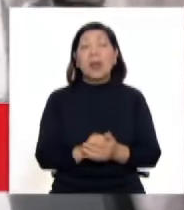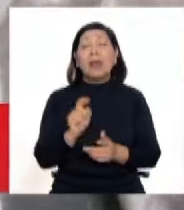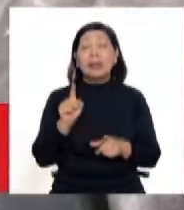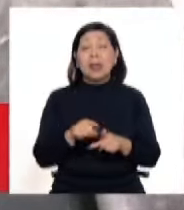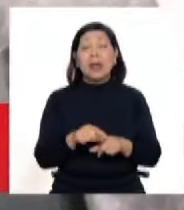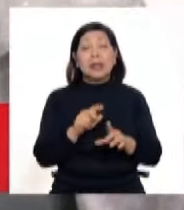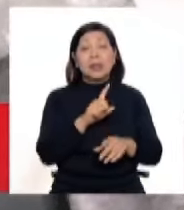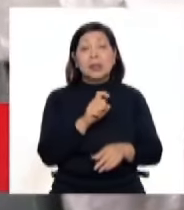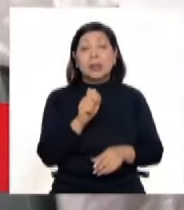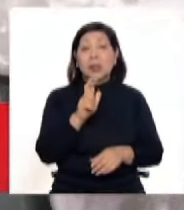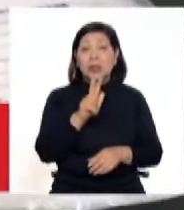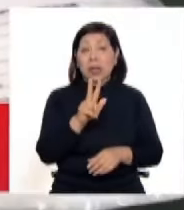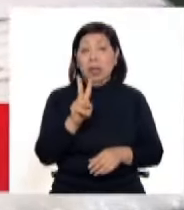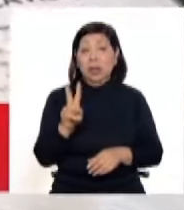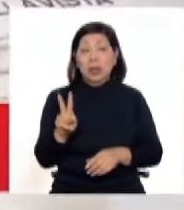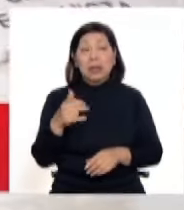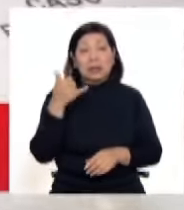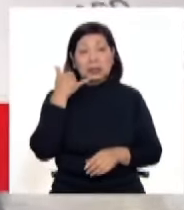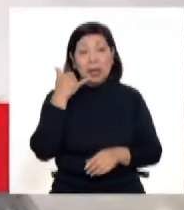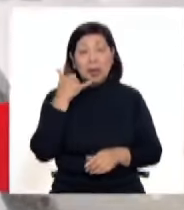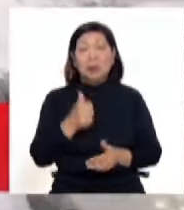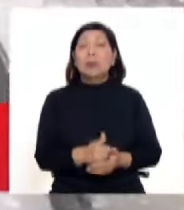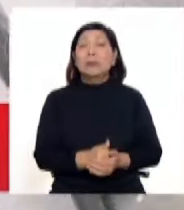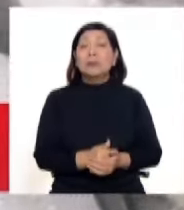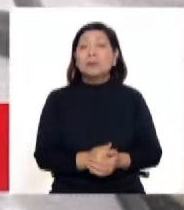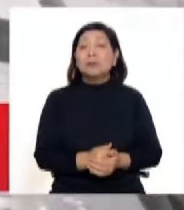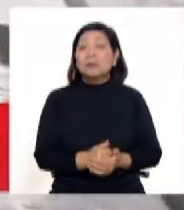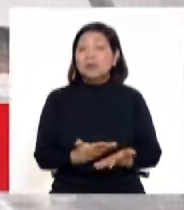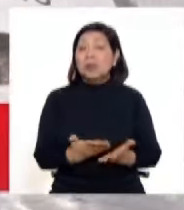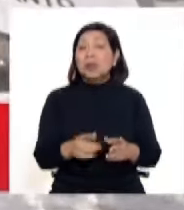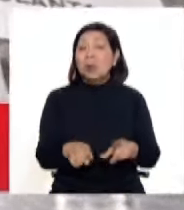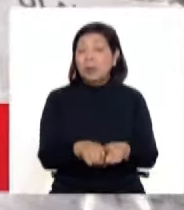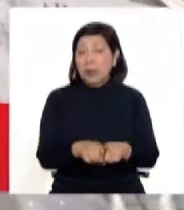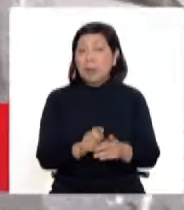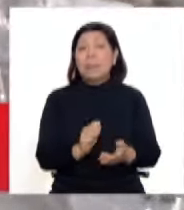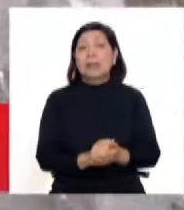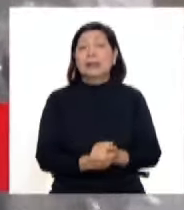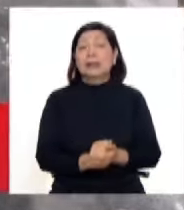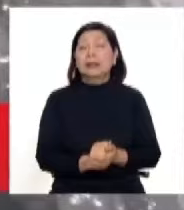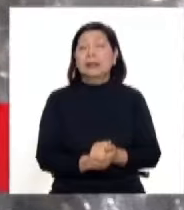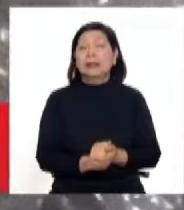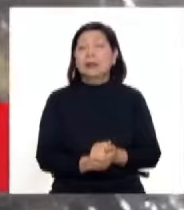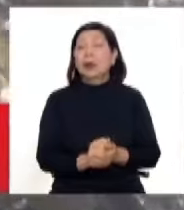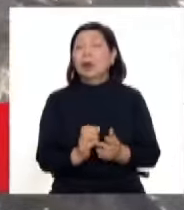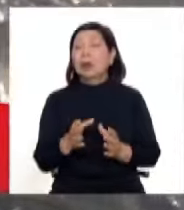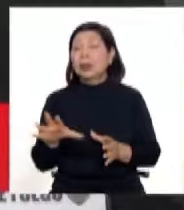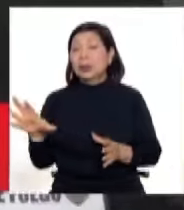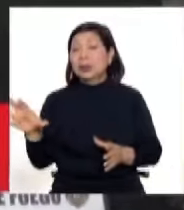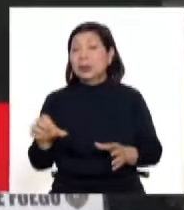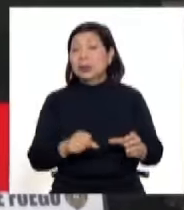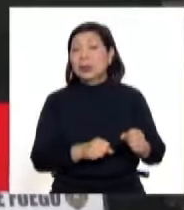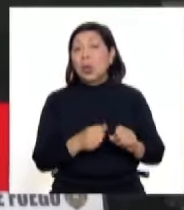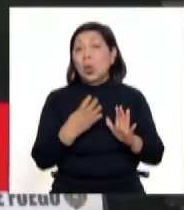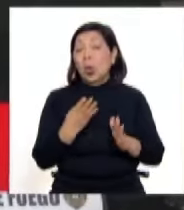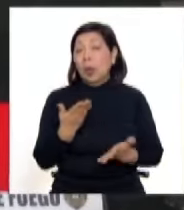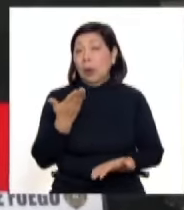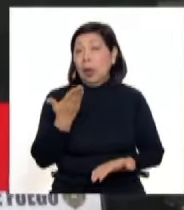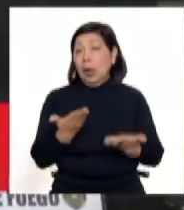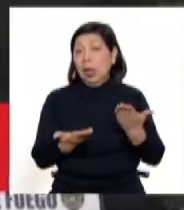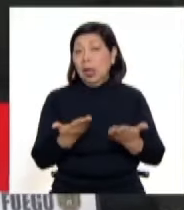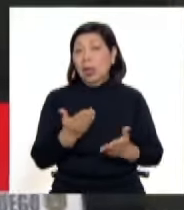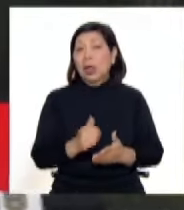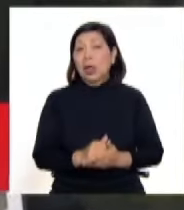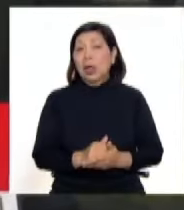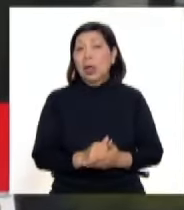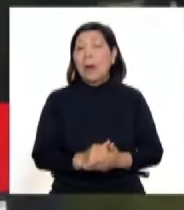incautado 132 celulares eh Asimismo se comis 9 kg